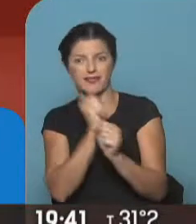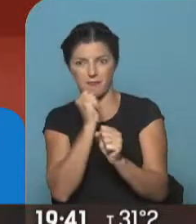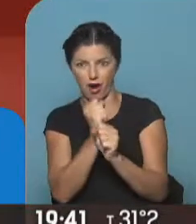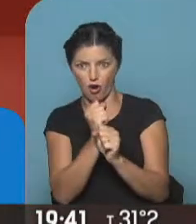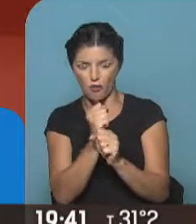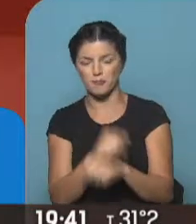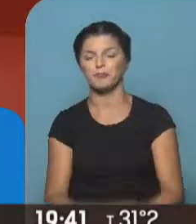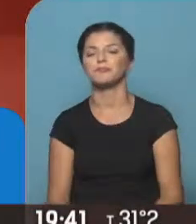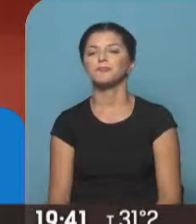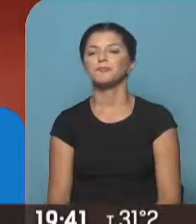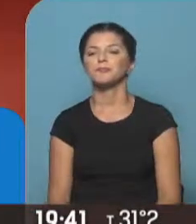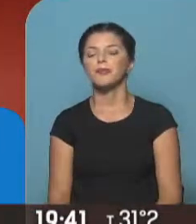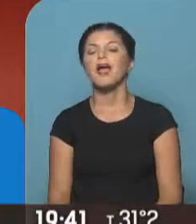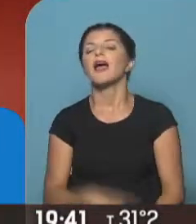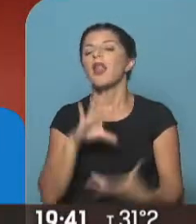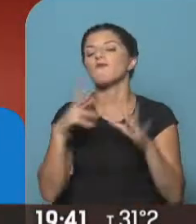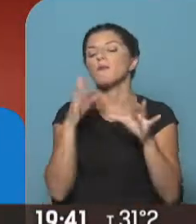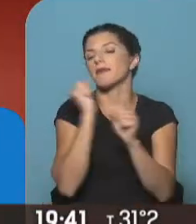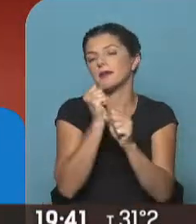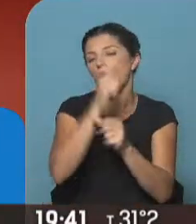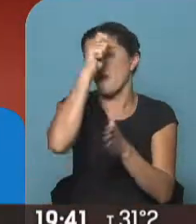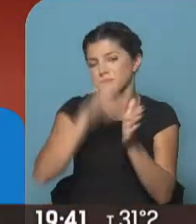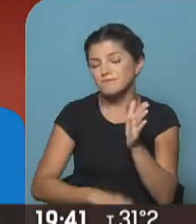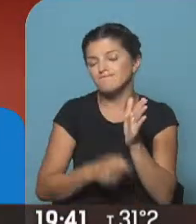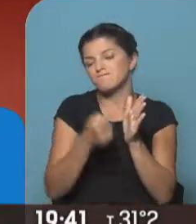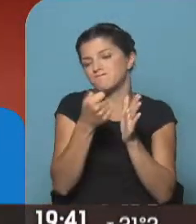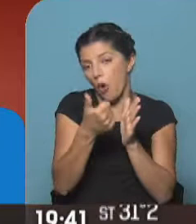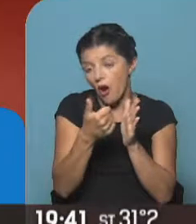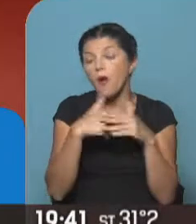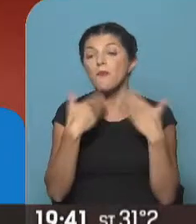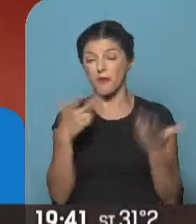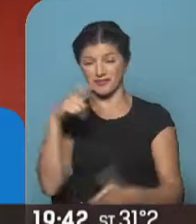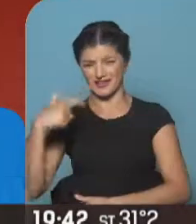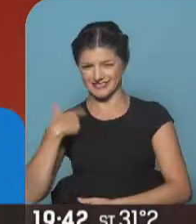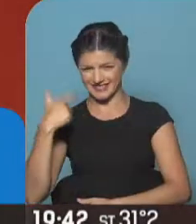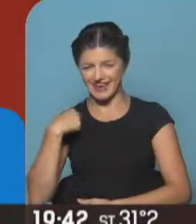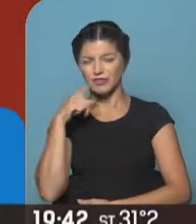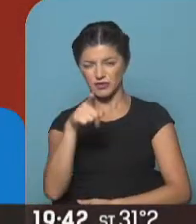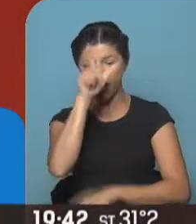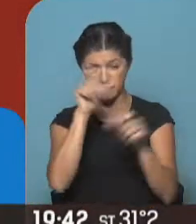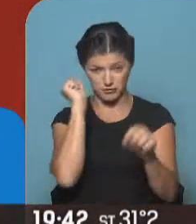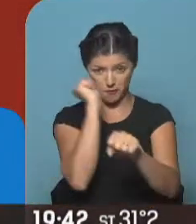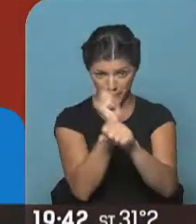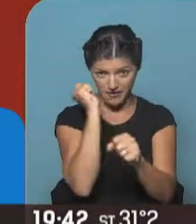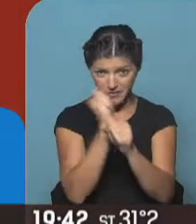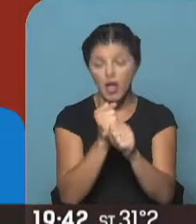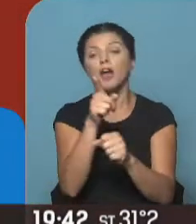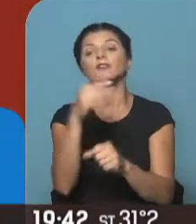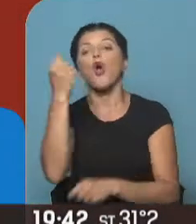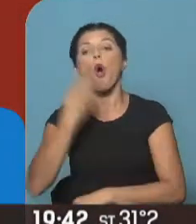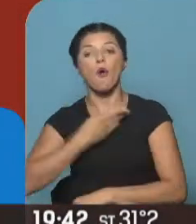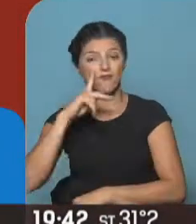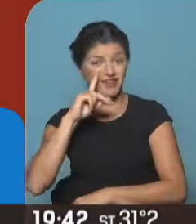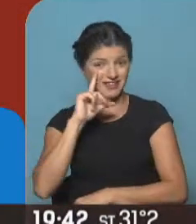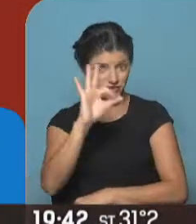trabajar en relación de dependencia son escasas. Por eso el SUTPLA reclama la formación en oficios de electricista,